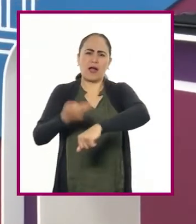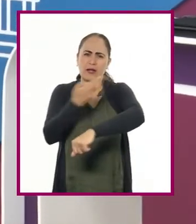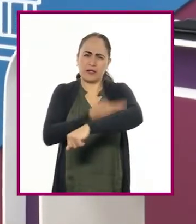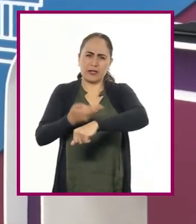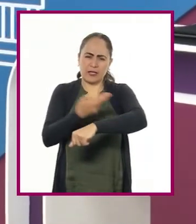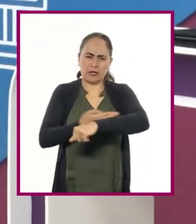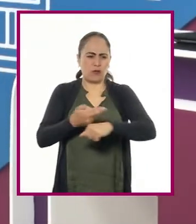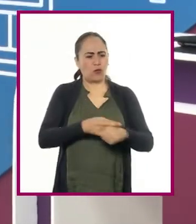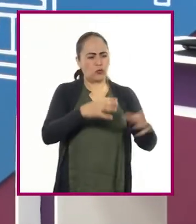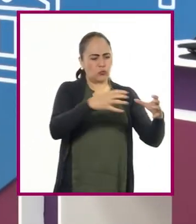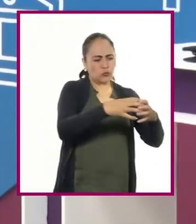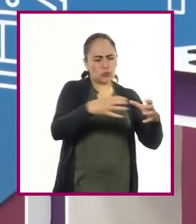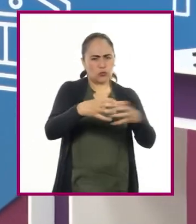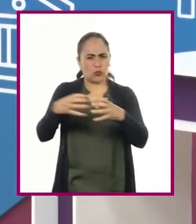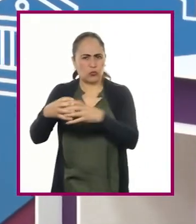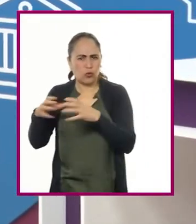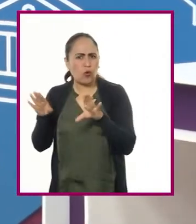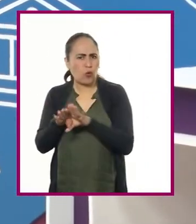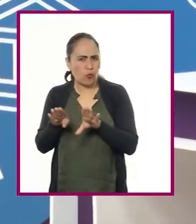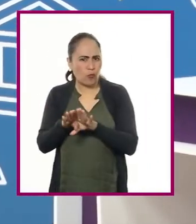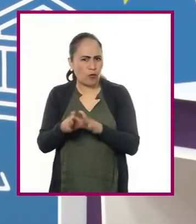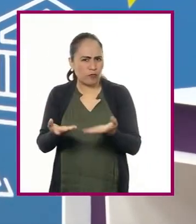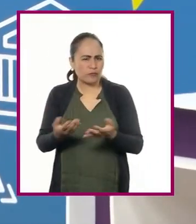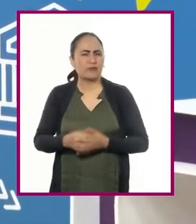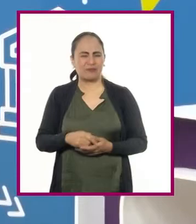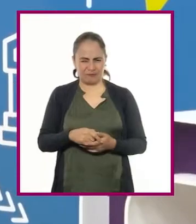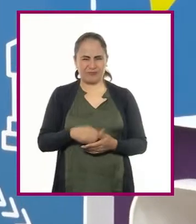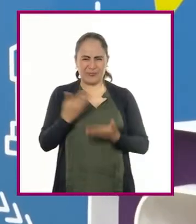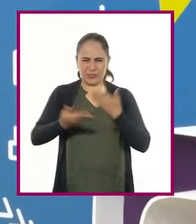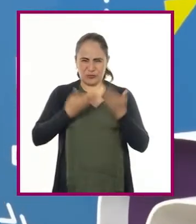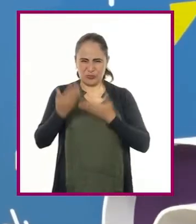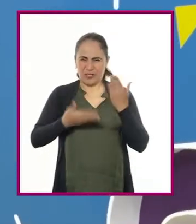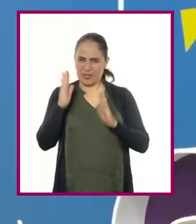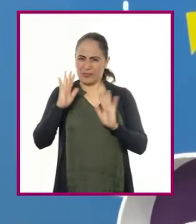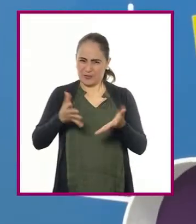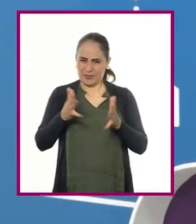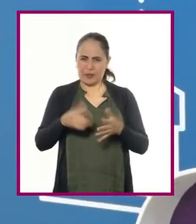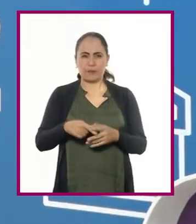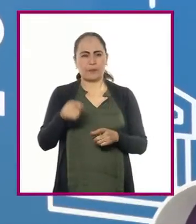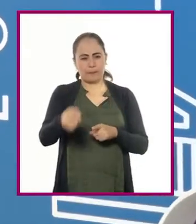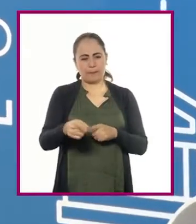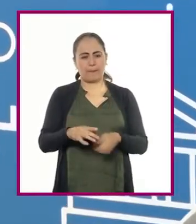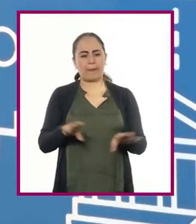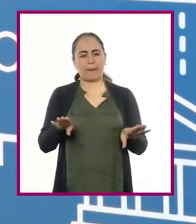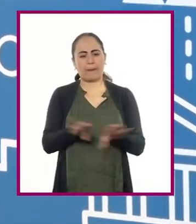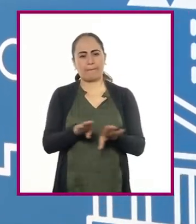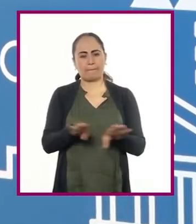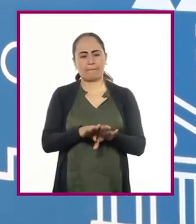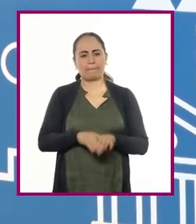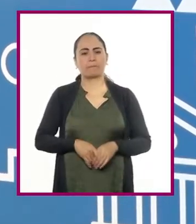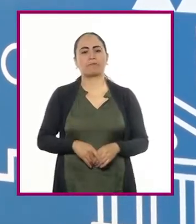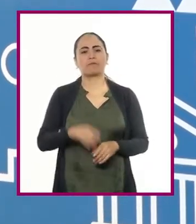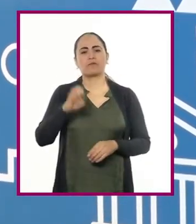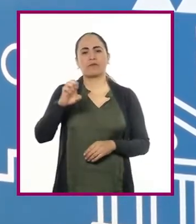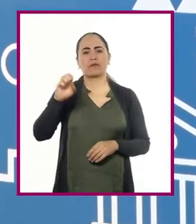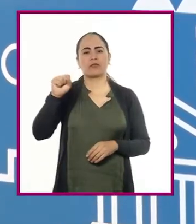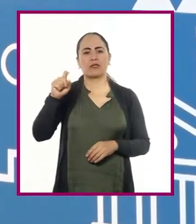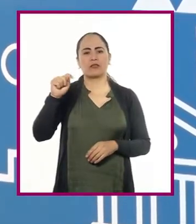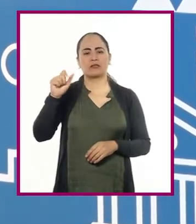sociedad novohispana? Como hemos estudiado, la sociedad novohispana se organizaba a partir de